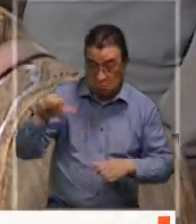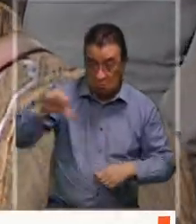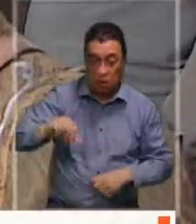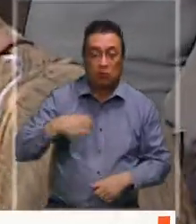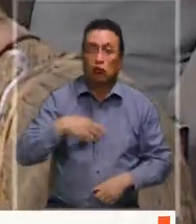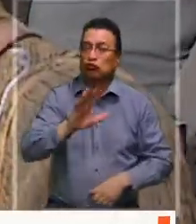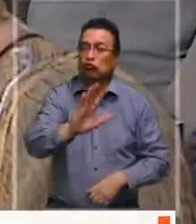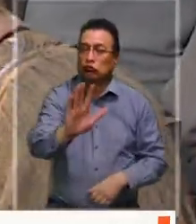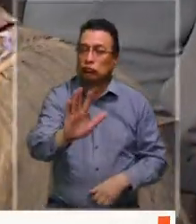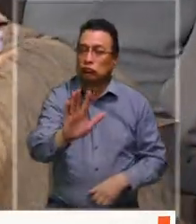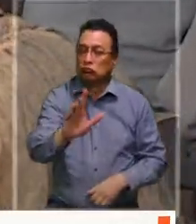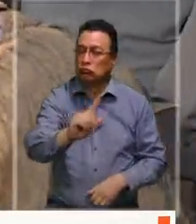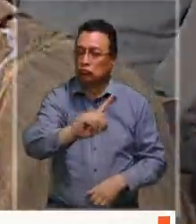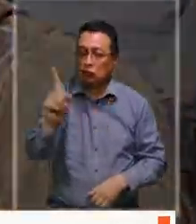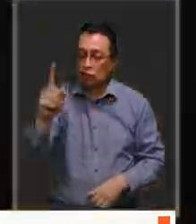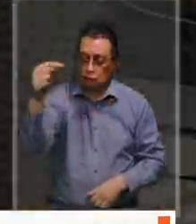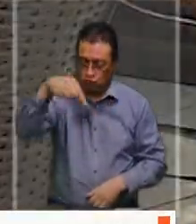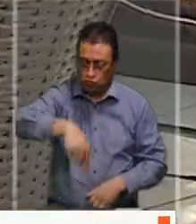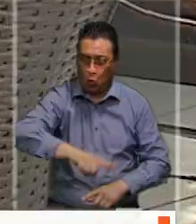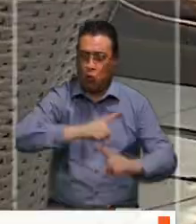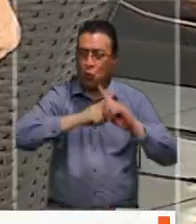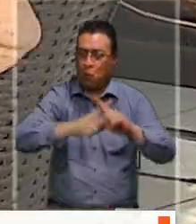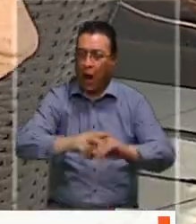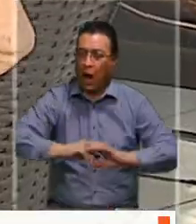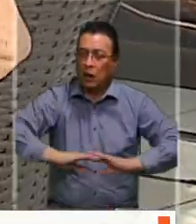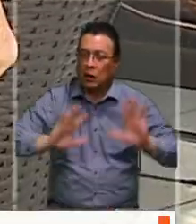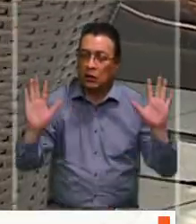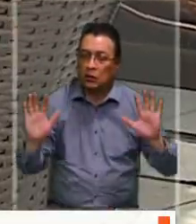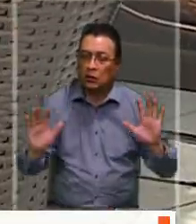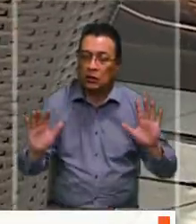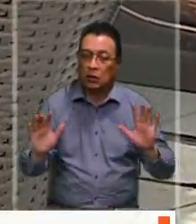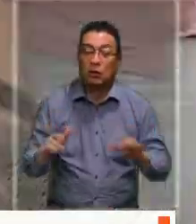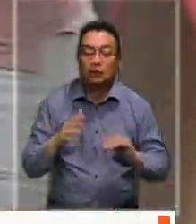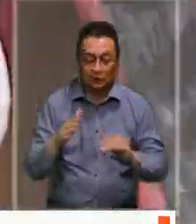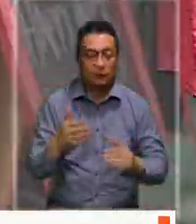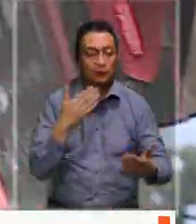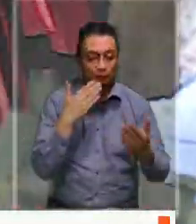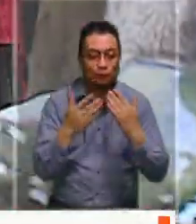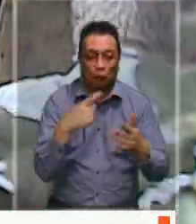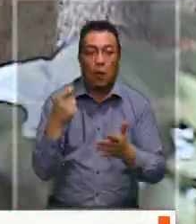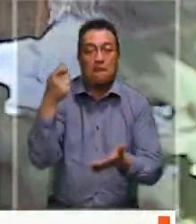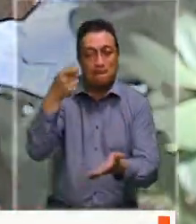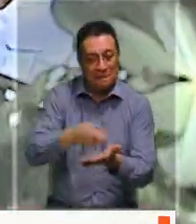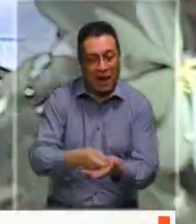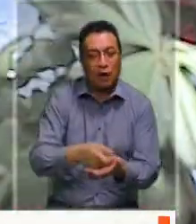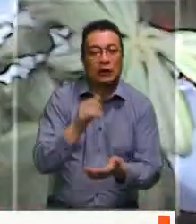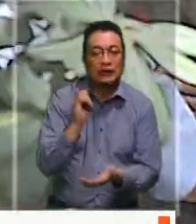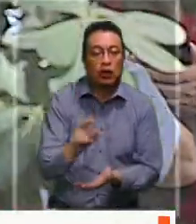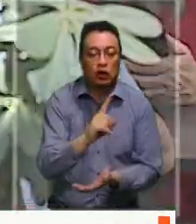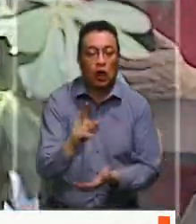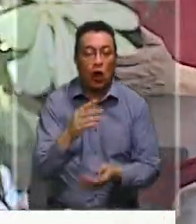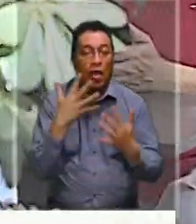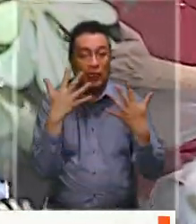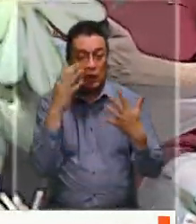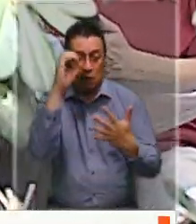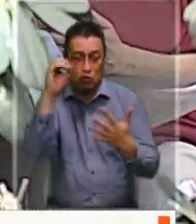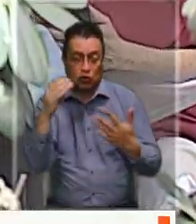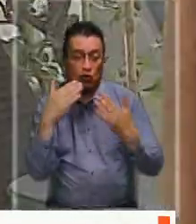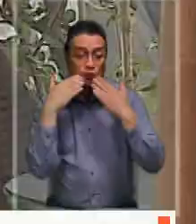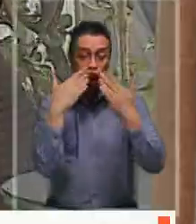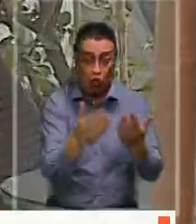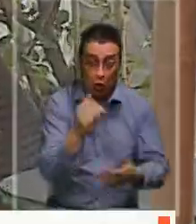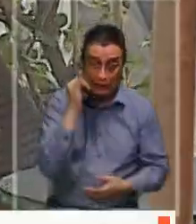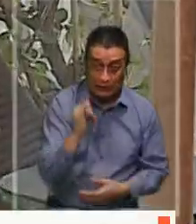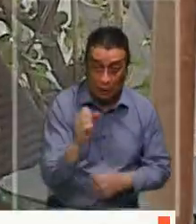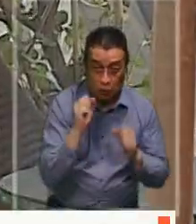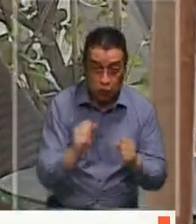digo chao y no vengo nunca más. Es la discusión que se da al momento de pagar por un servicio. ¿Dejar o no ese 10% sugerido? ¿En